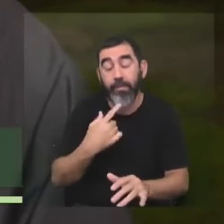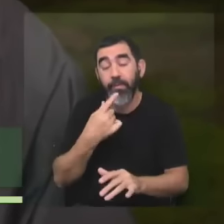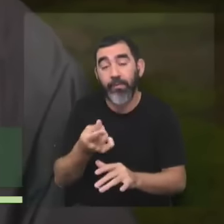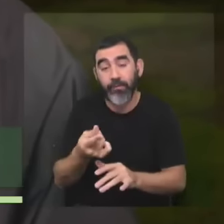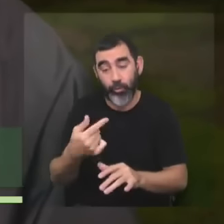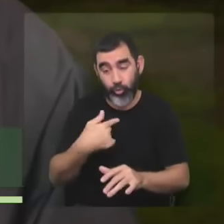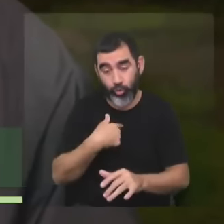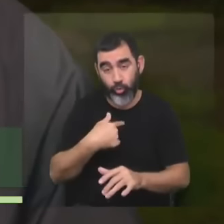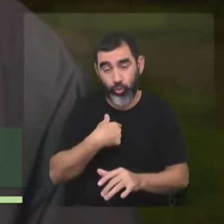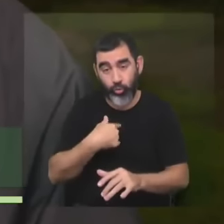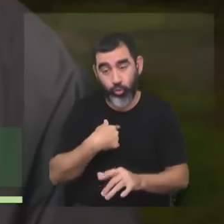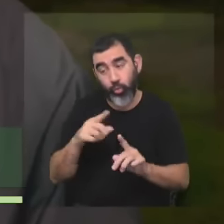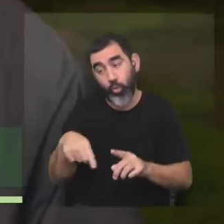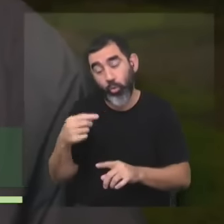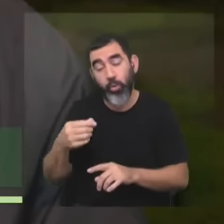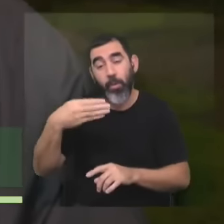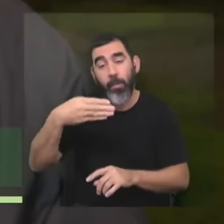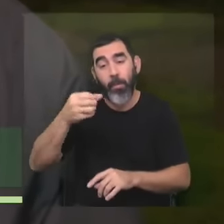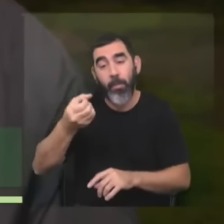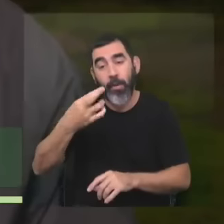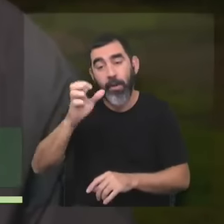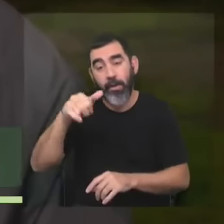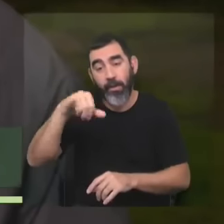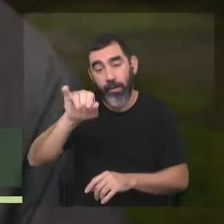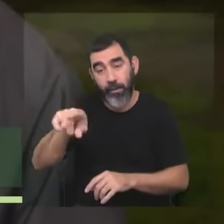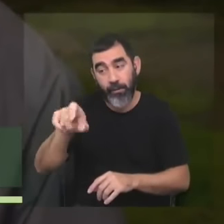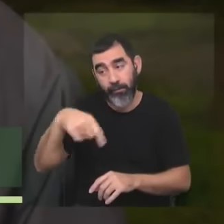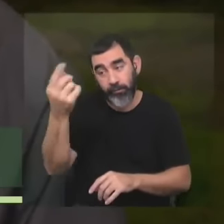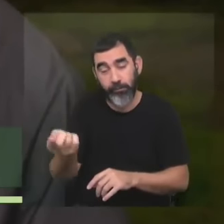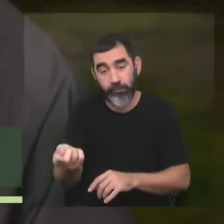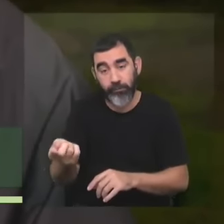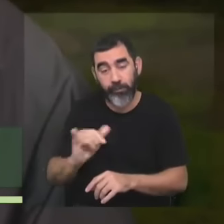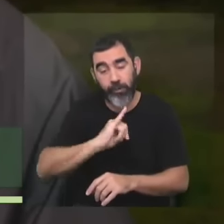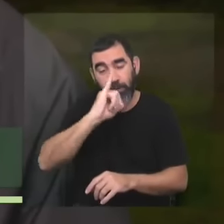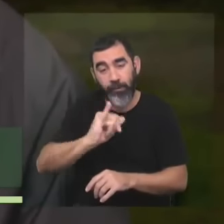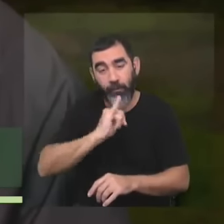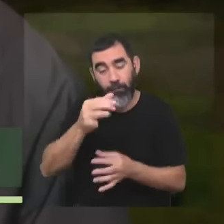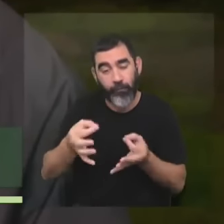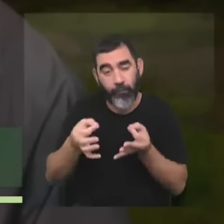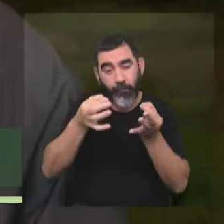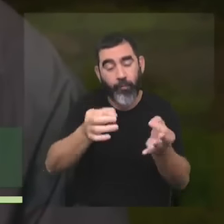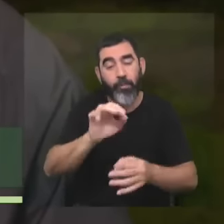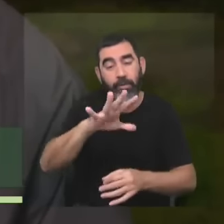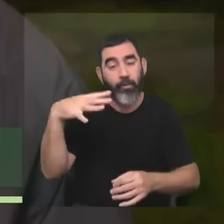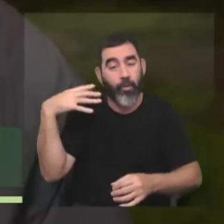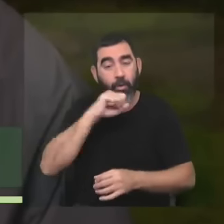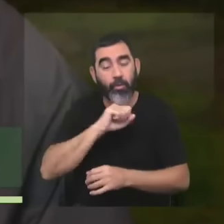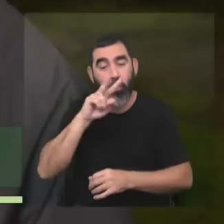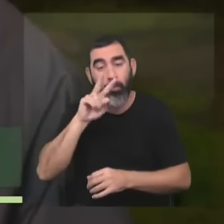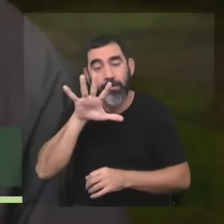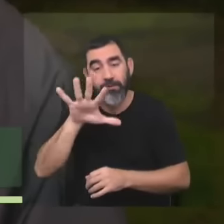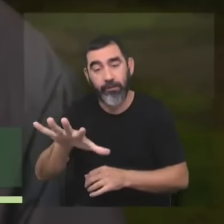él fue autor junto con Pedro barn con el general Pedro barnet de un informe que se le entregó el 5 de agosto de